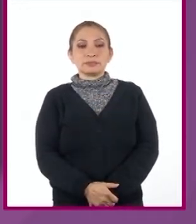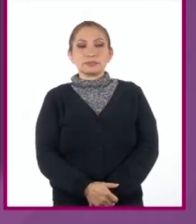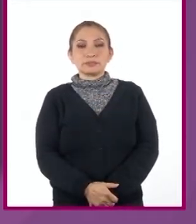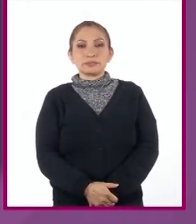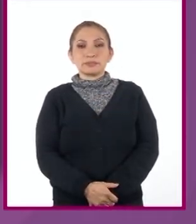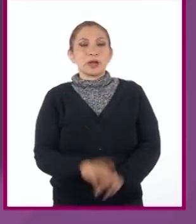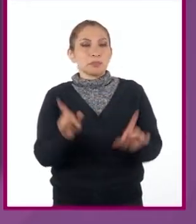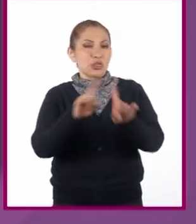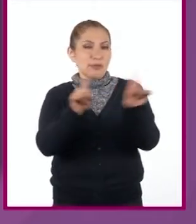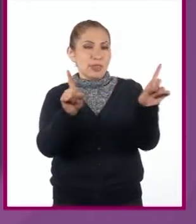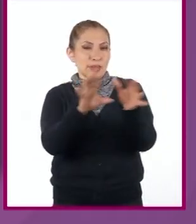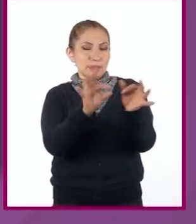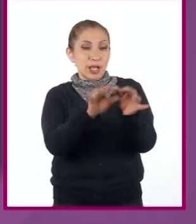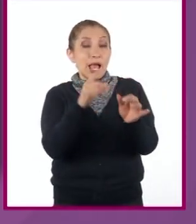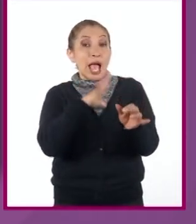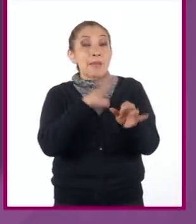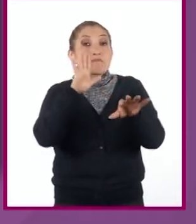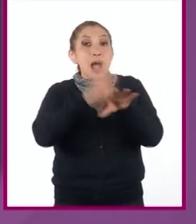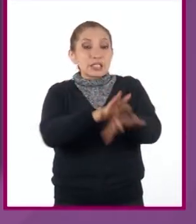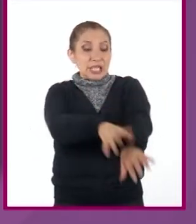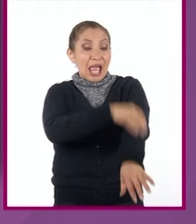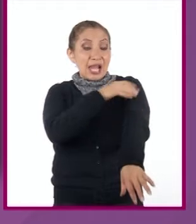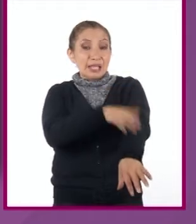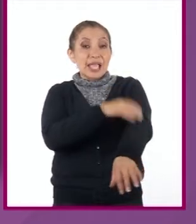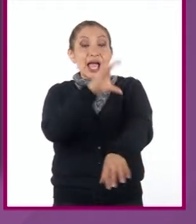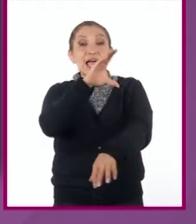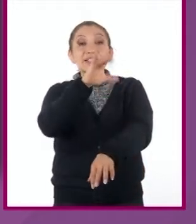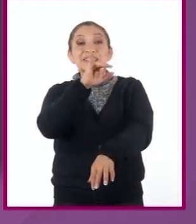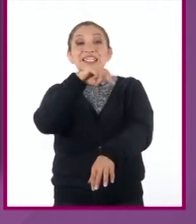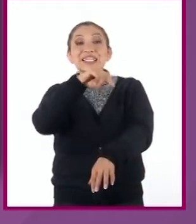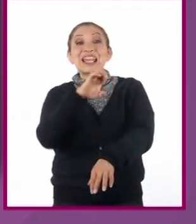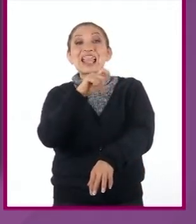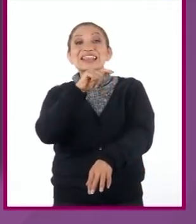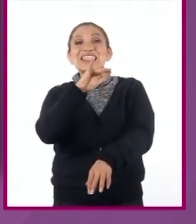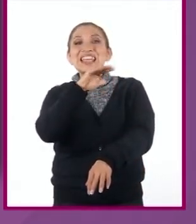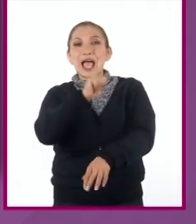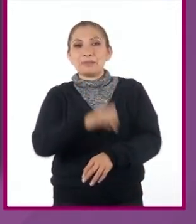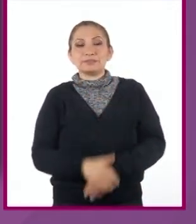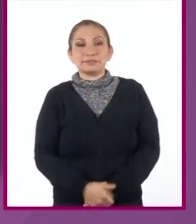Dicho de otra forma, adquieren más energía cinética.